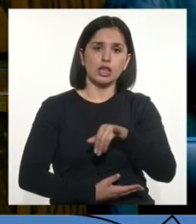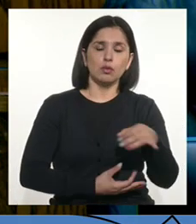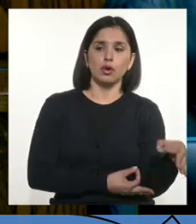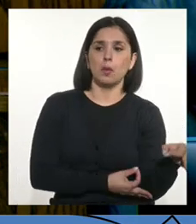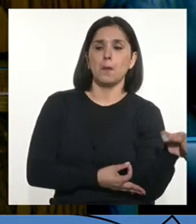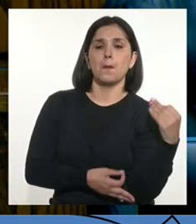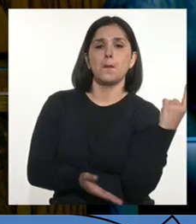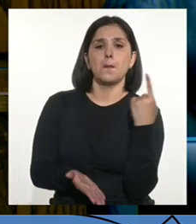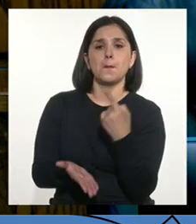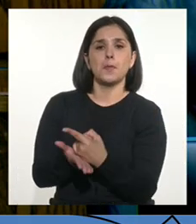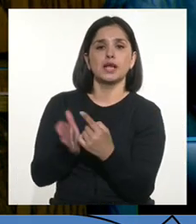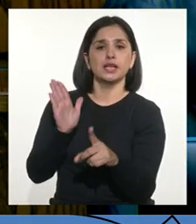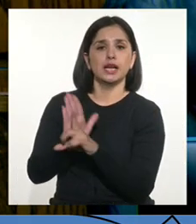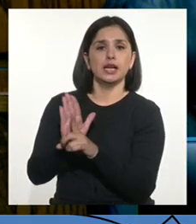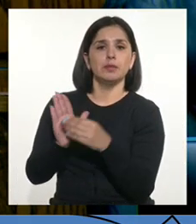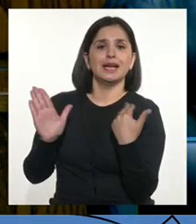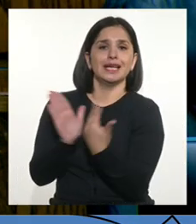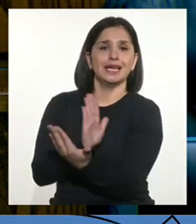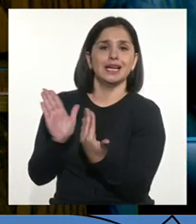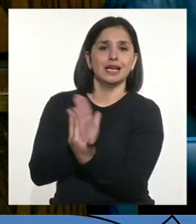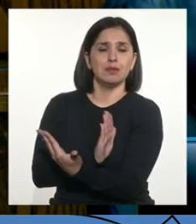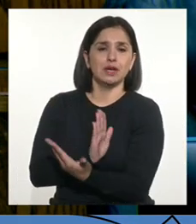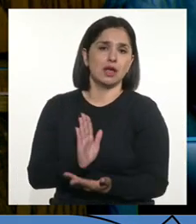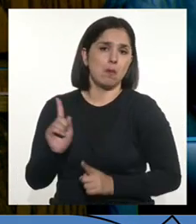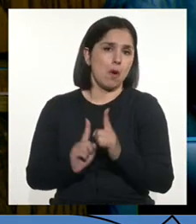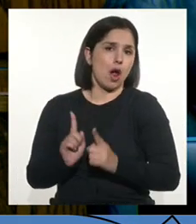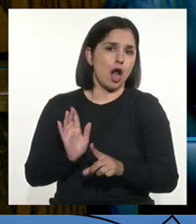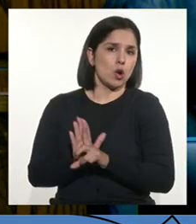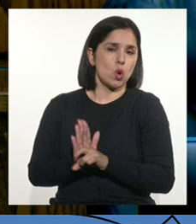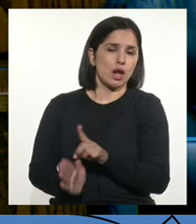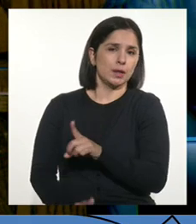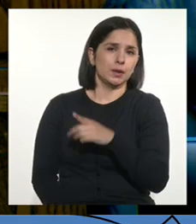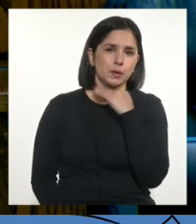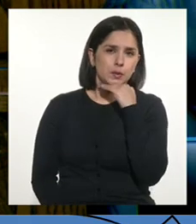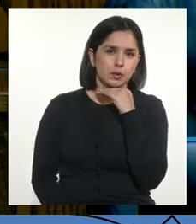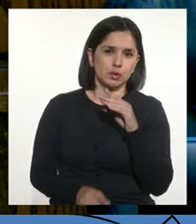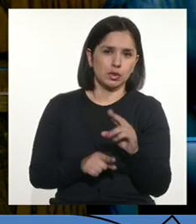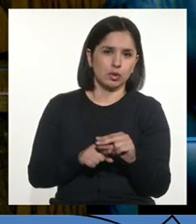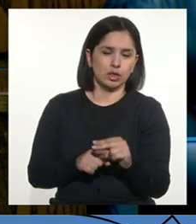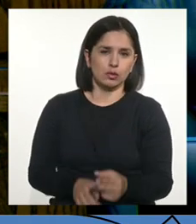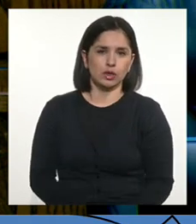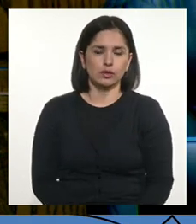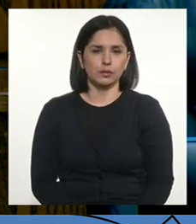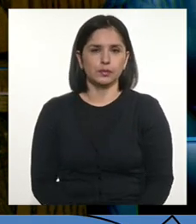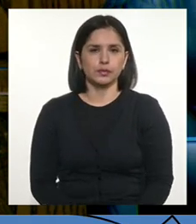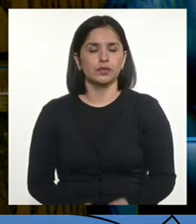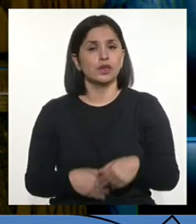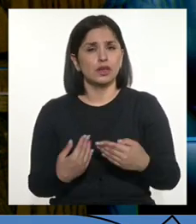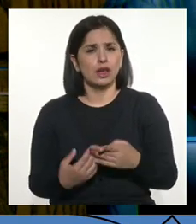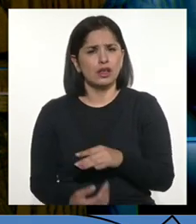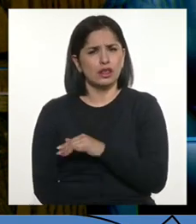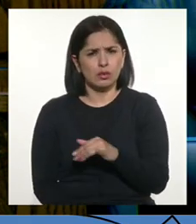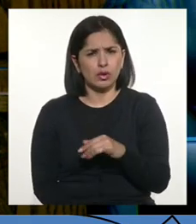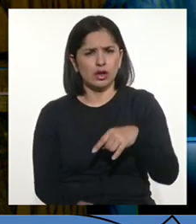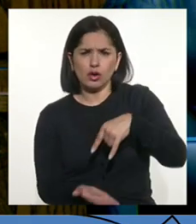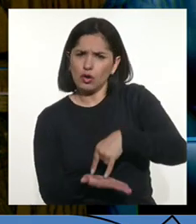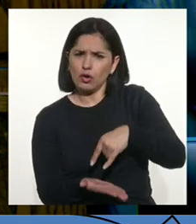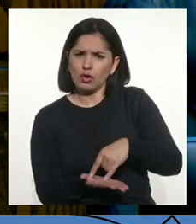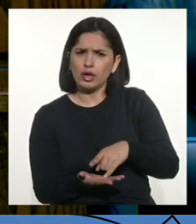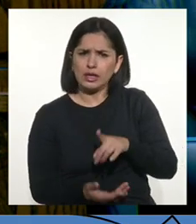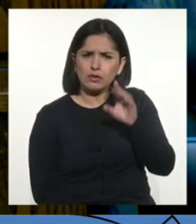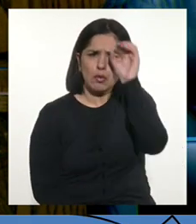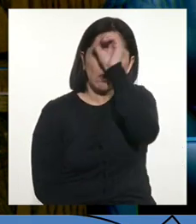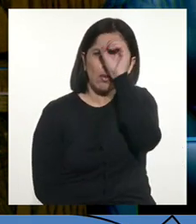manda la ley para que algún proyecto una ley y ahí recién el congreso tendría algo que